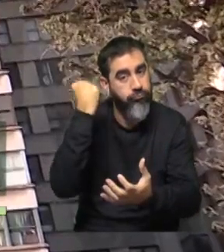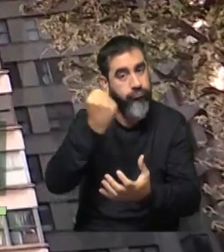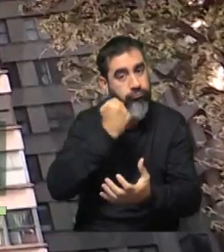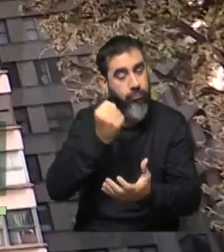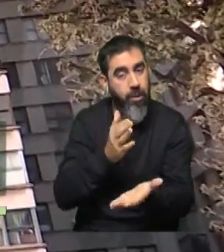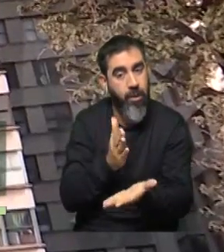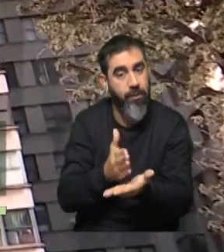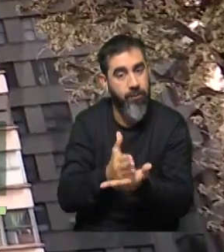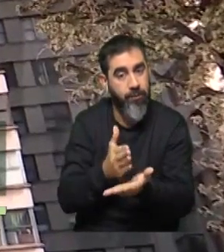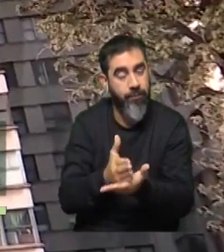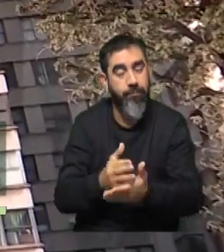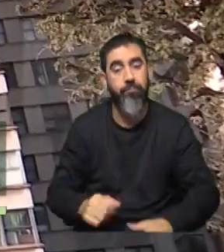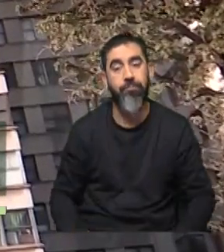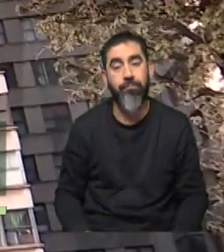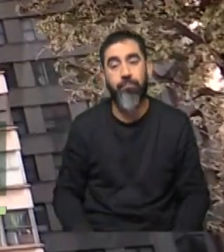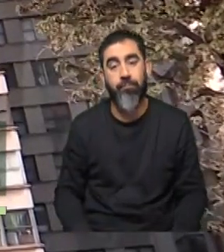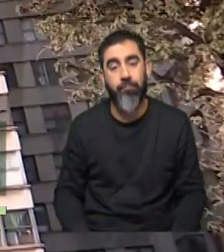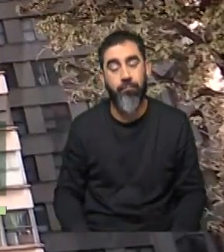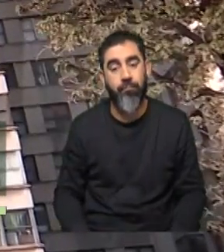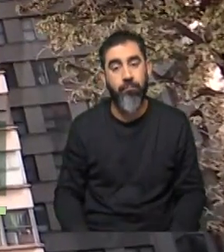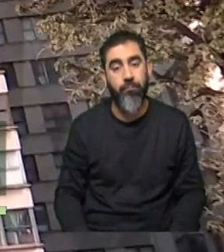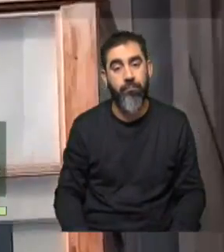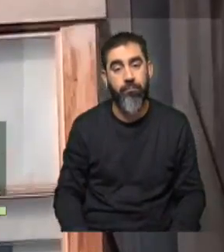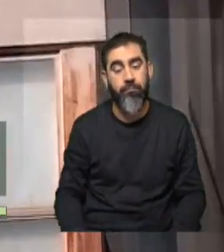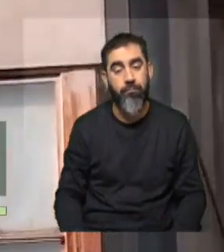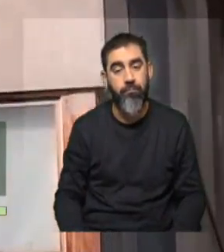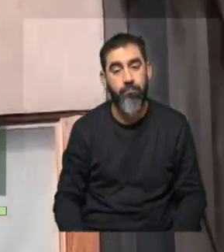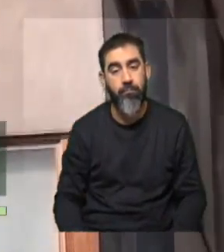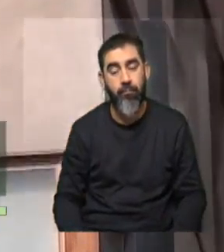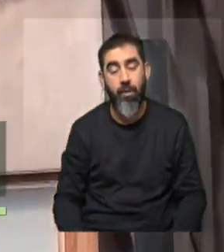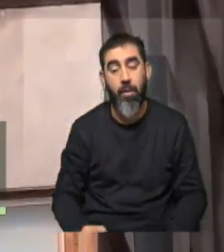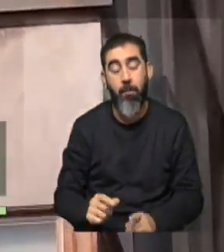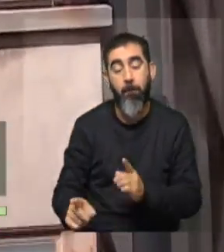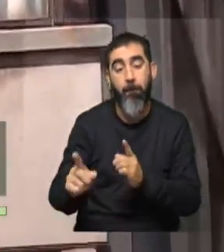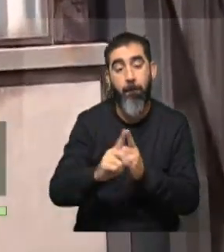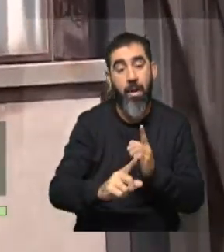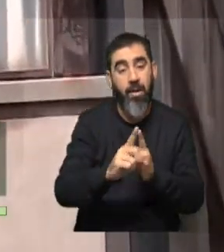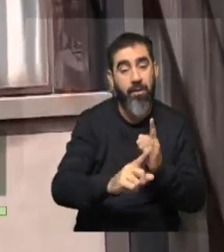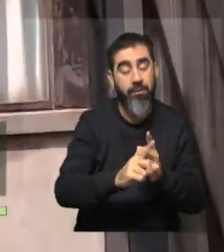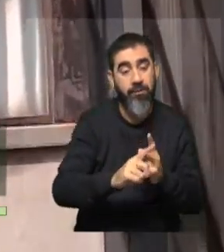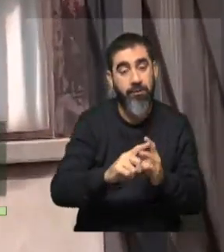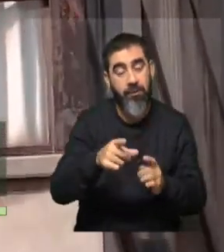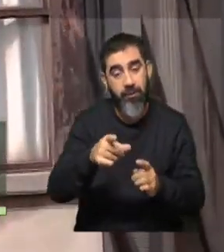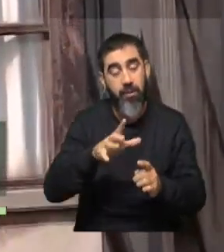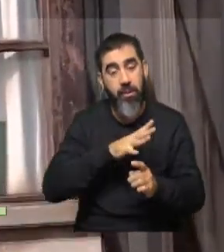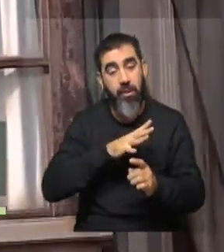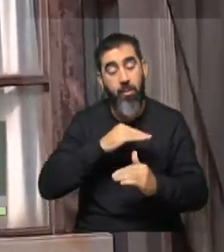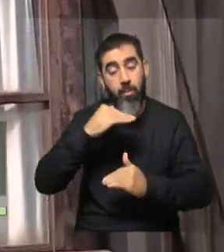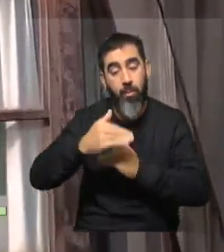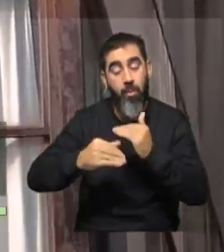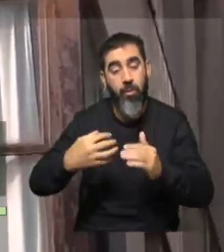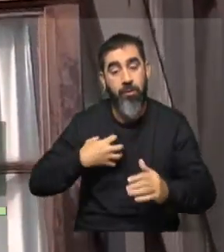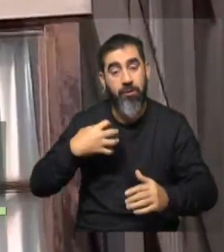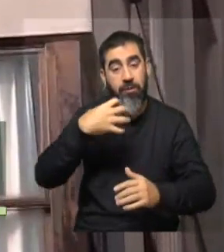exigente este para poder tener pacientes inmunos deprimidos que están en el proceso de